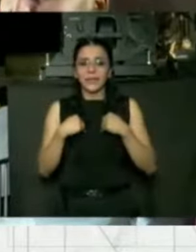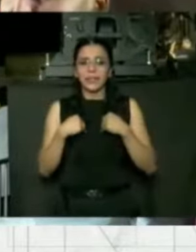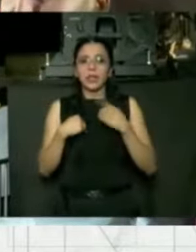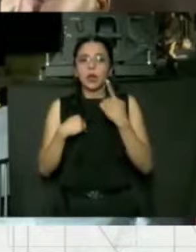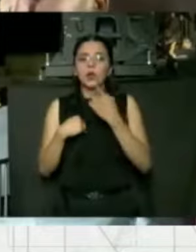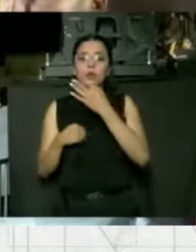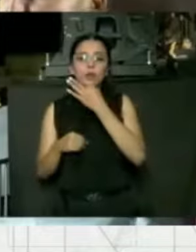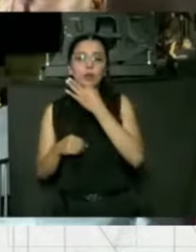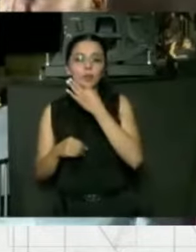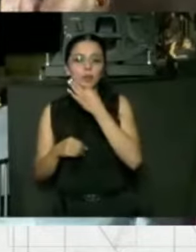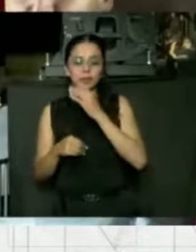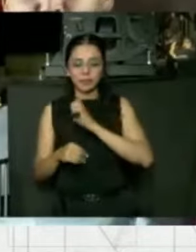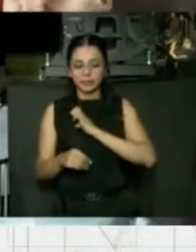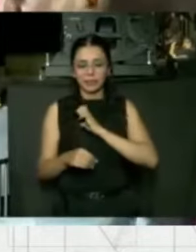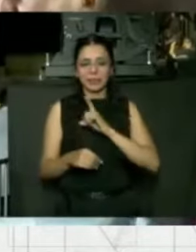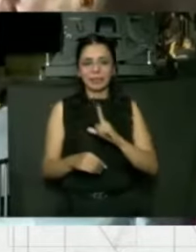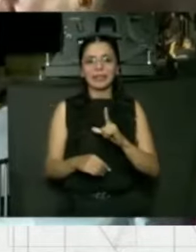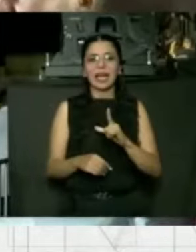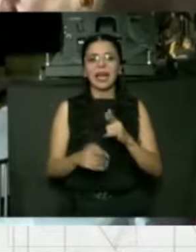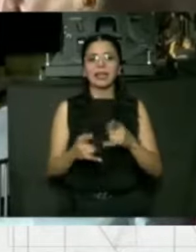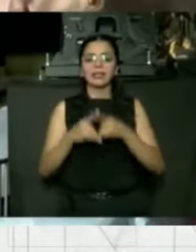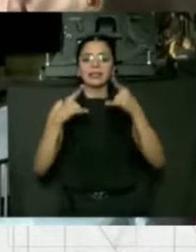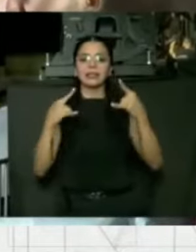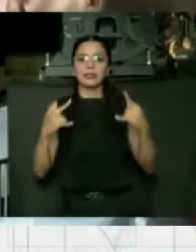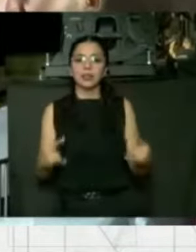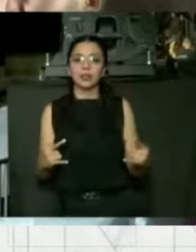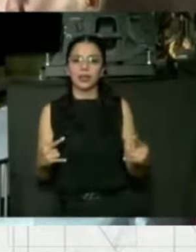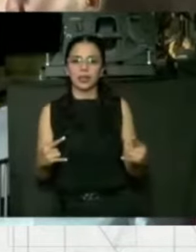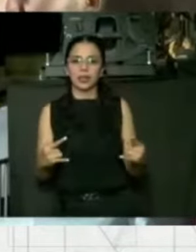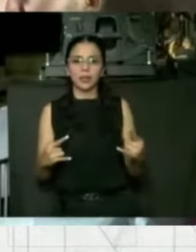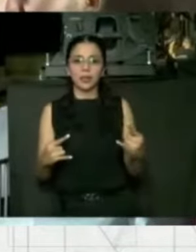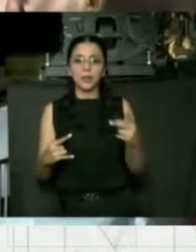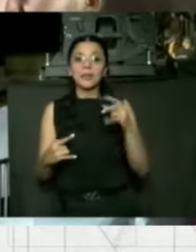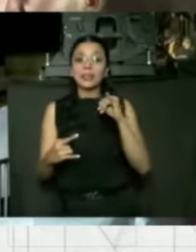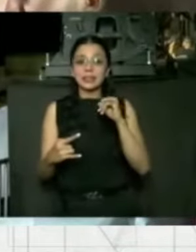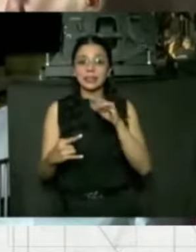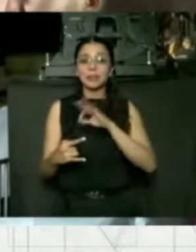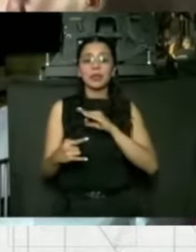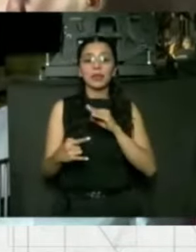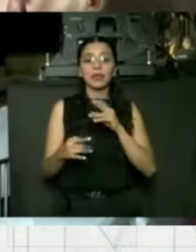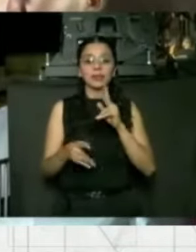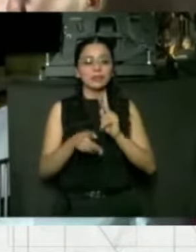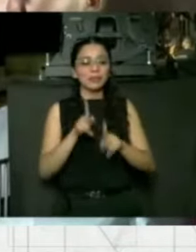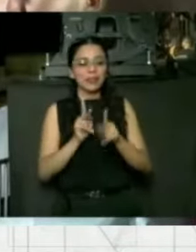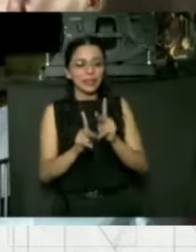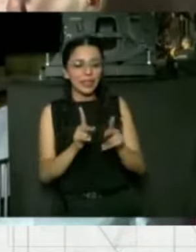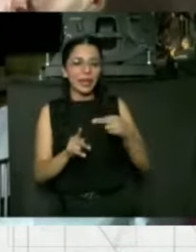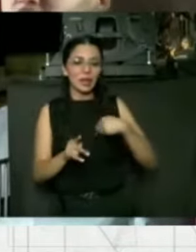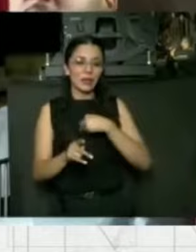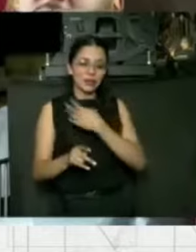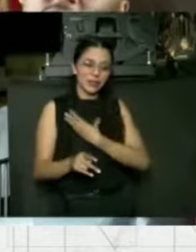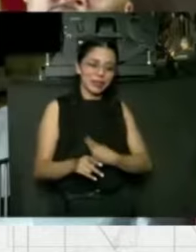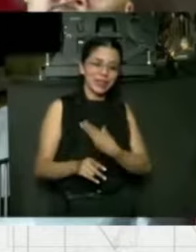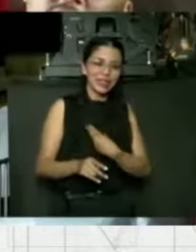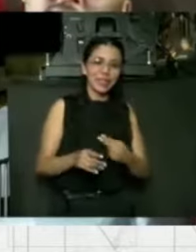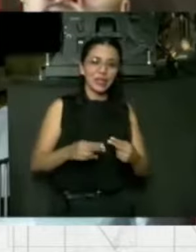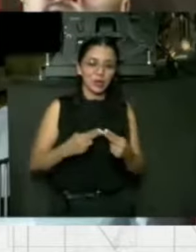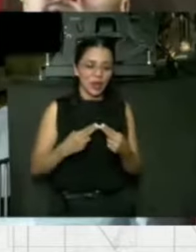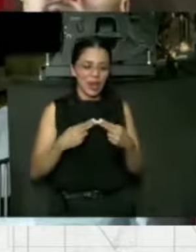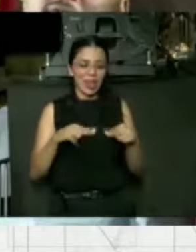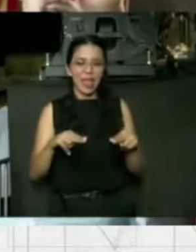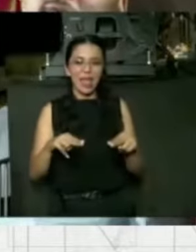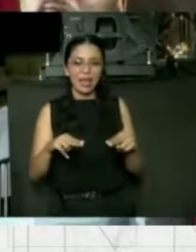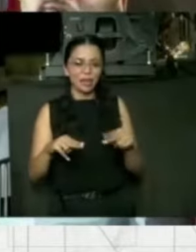un momento especial, histórico, que le vamos a poder contar a nuestros hijos, a nuestros